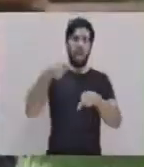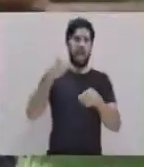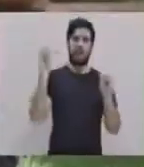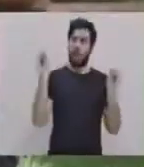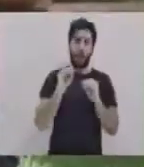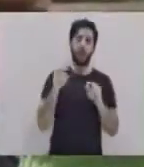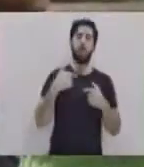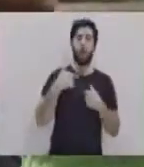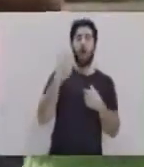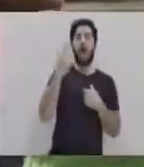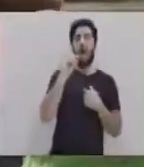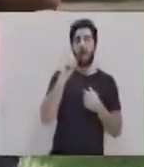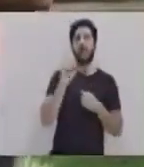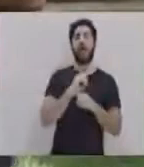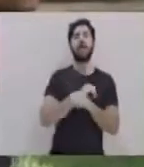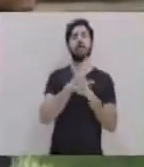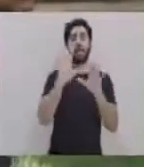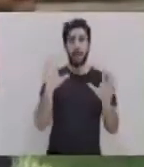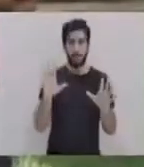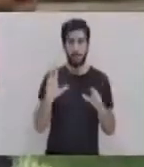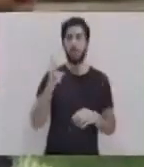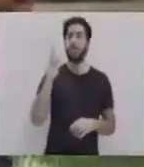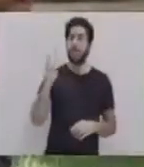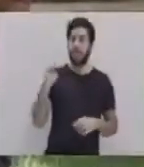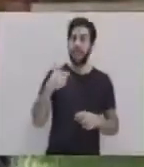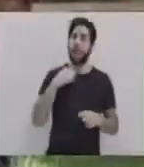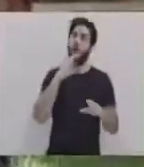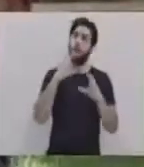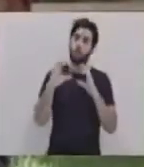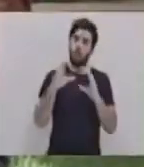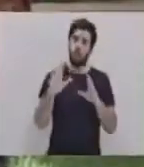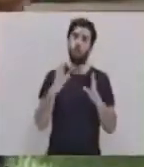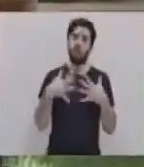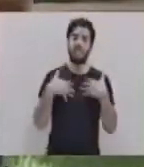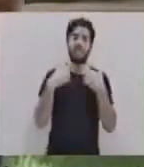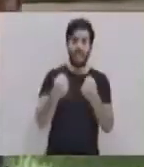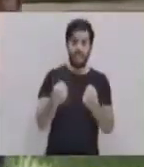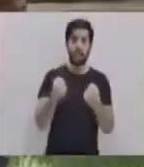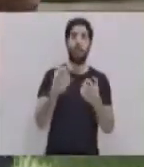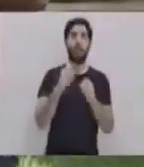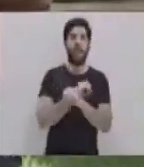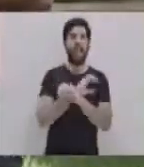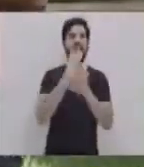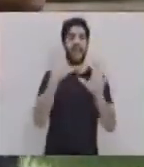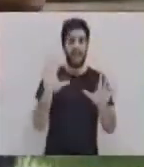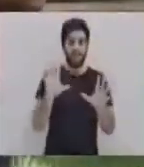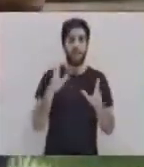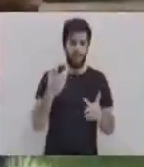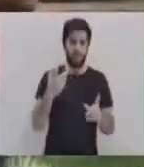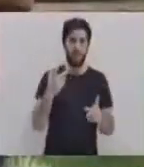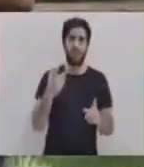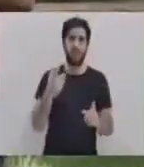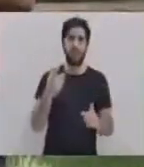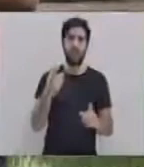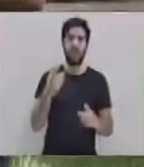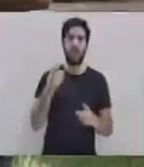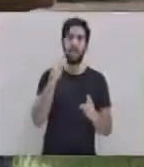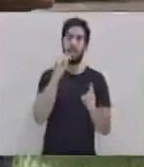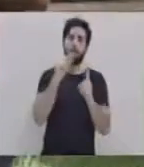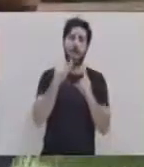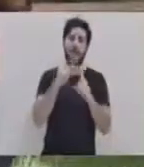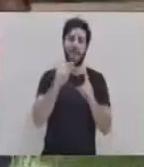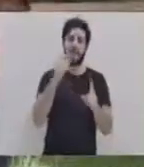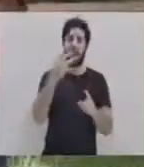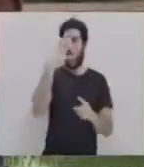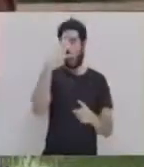con claridad. Sí, pues, es decir, trata siempre de mantener una comunicación sana, por decirlo así, ¿verdad? Sin ofender y